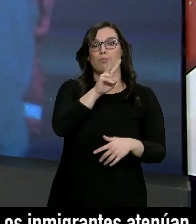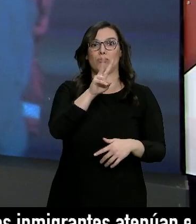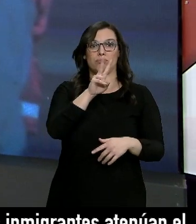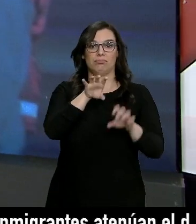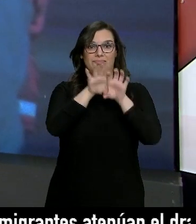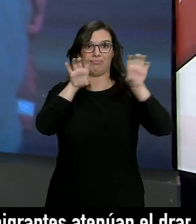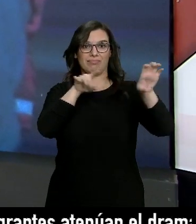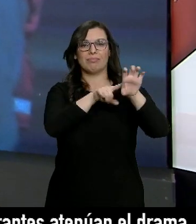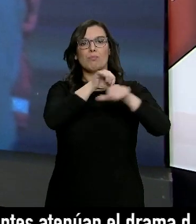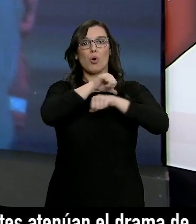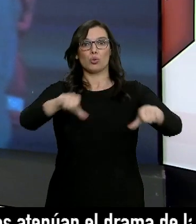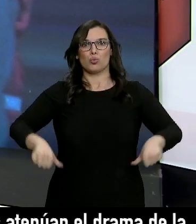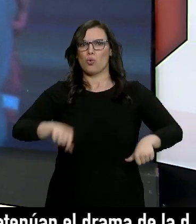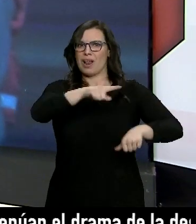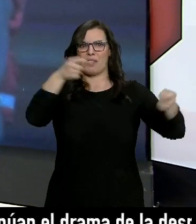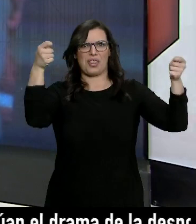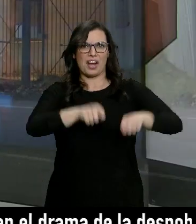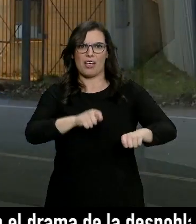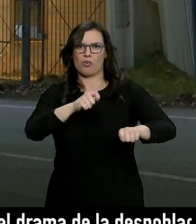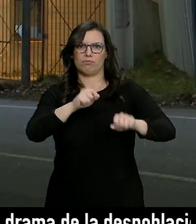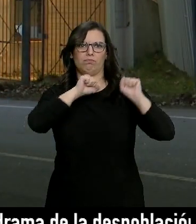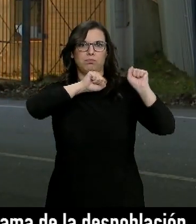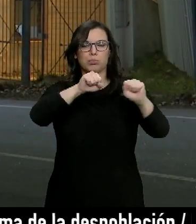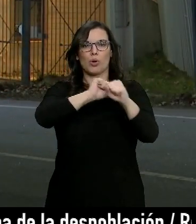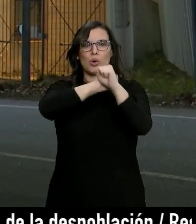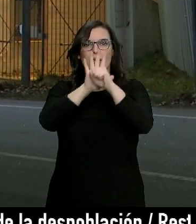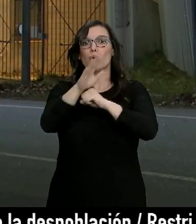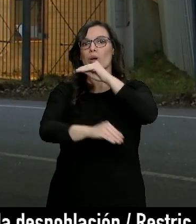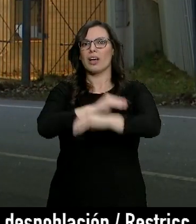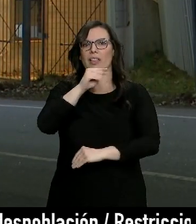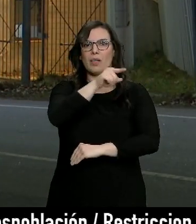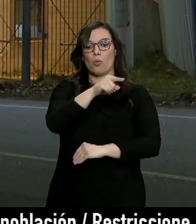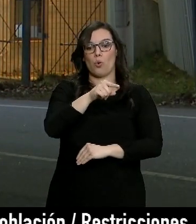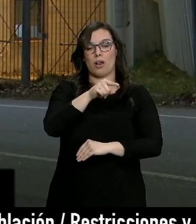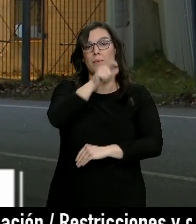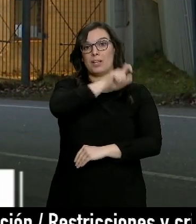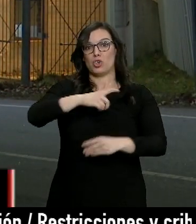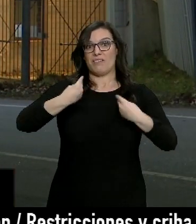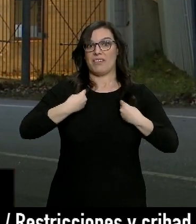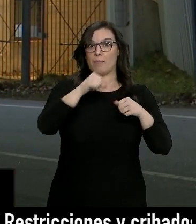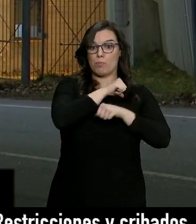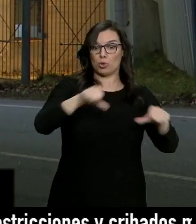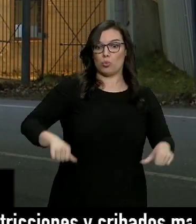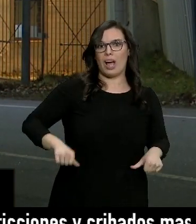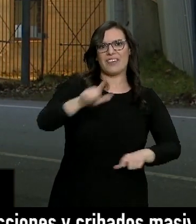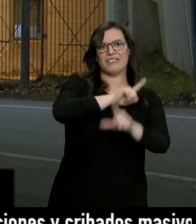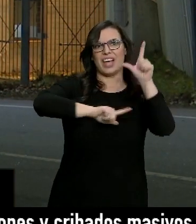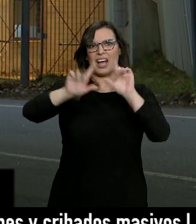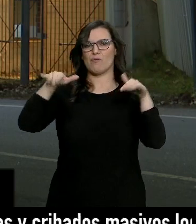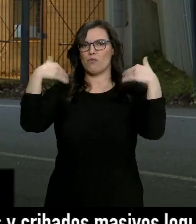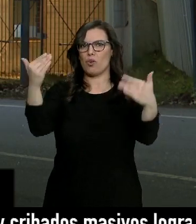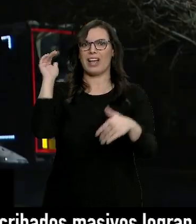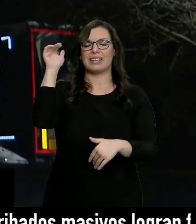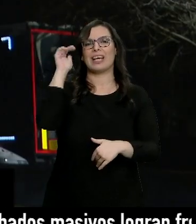a Portugal, que se blinda contra el coronavirus. El país luso prohíbe la salida de sus ciudadanos a terceros países durante al